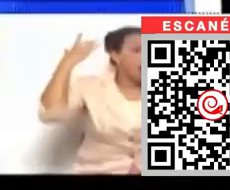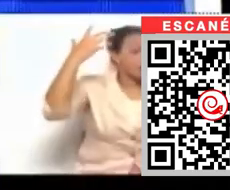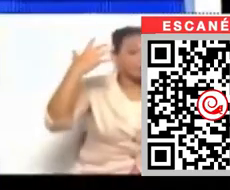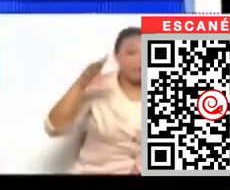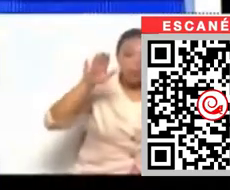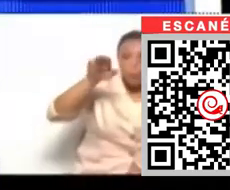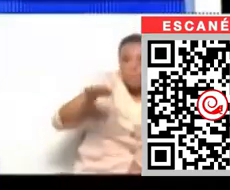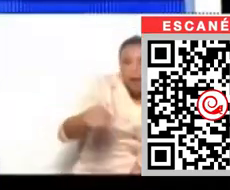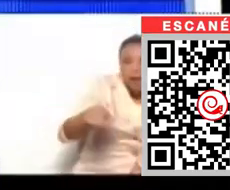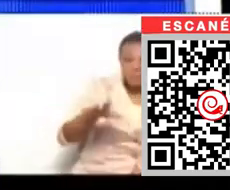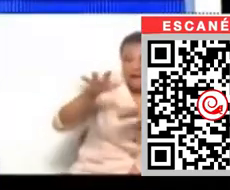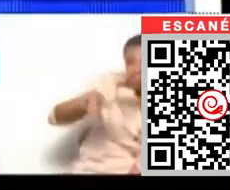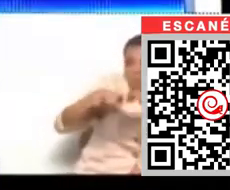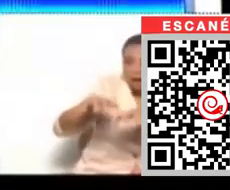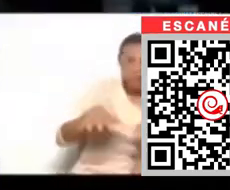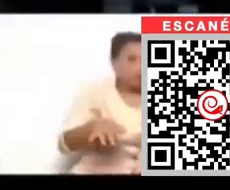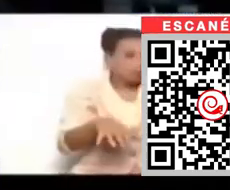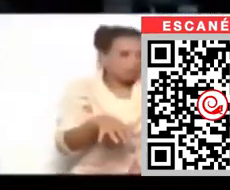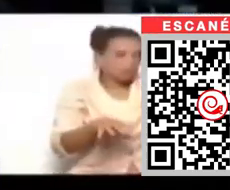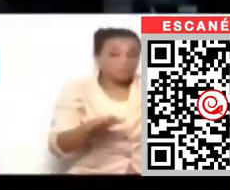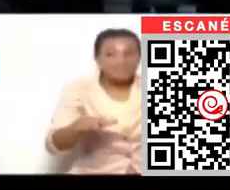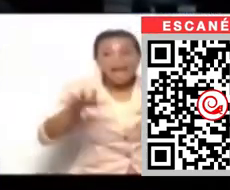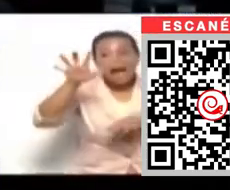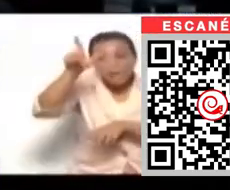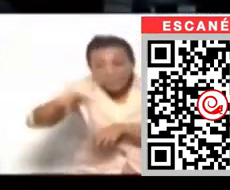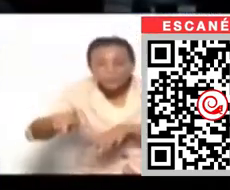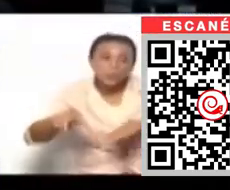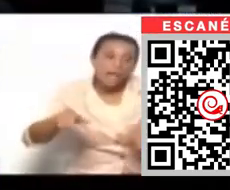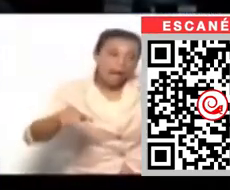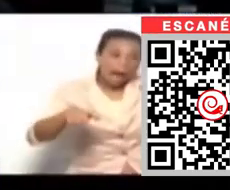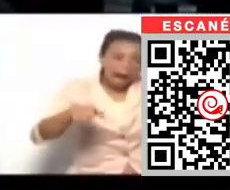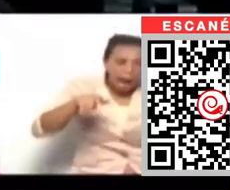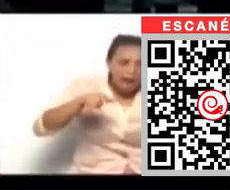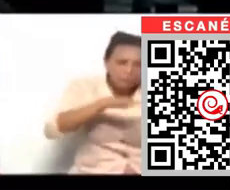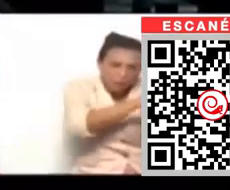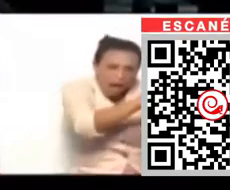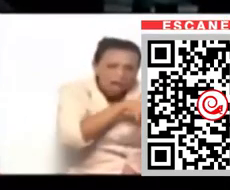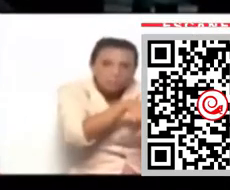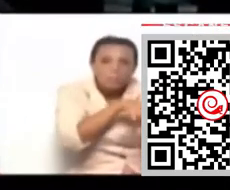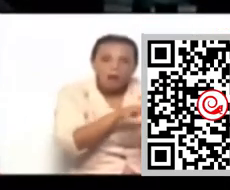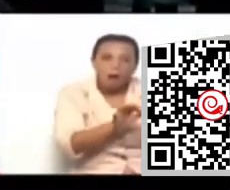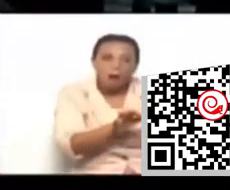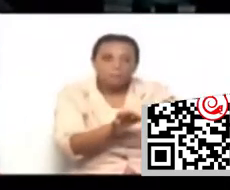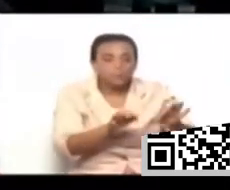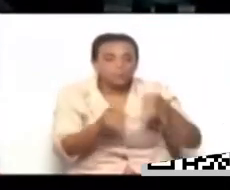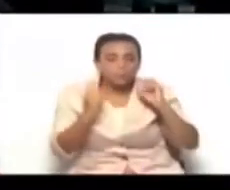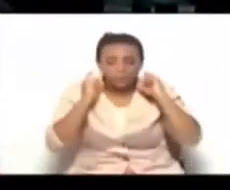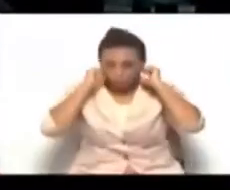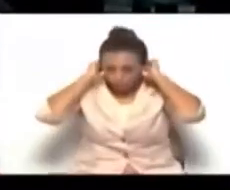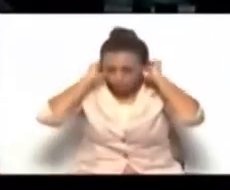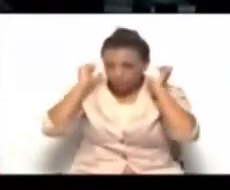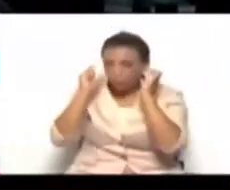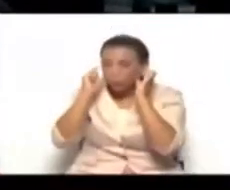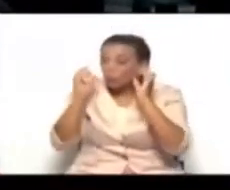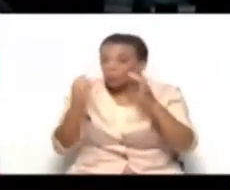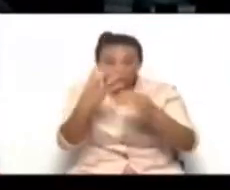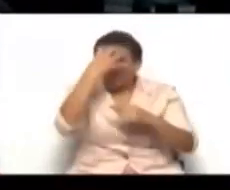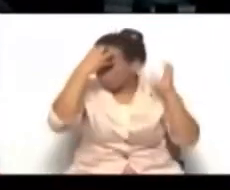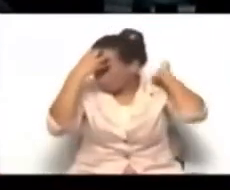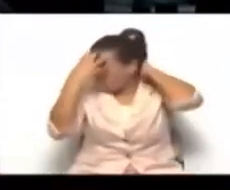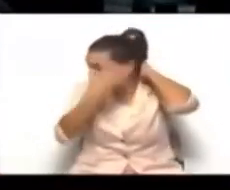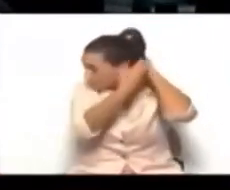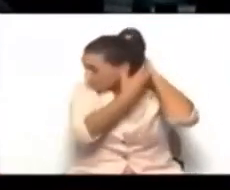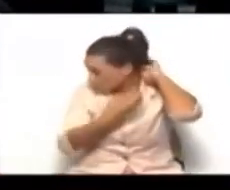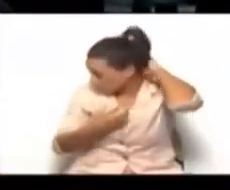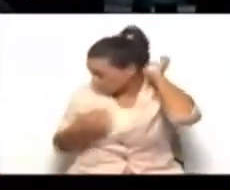diferencian al ser humano de otro tipo de especies de animales. El cerebro reptil es el cerebro que no está en el lóbulo frontal,